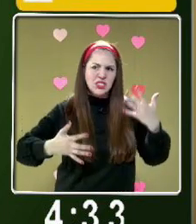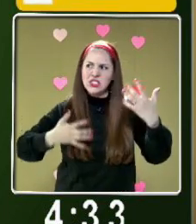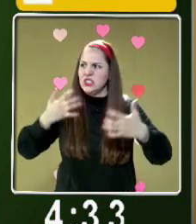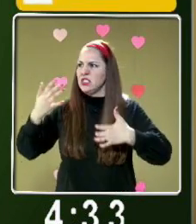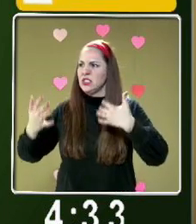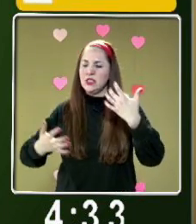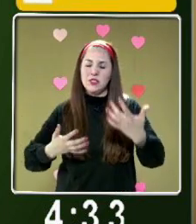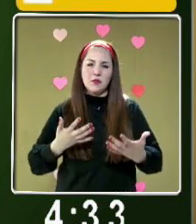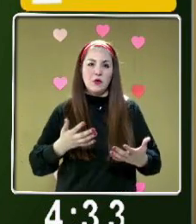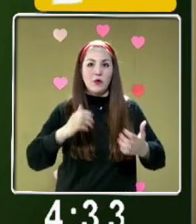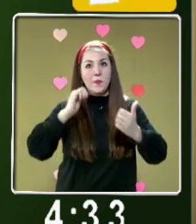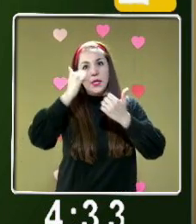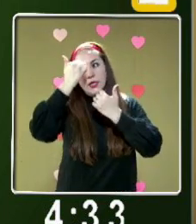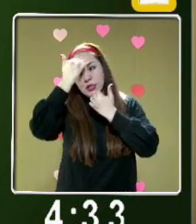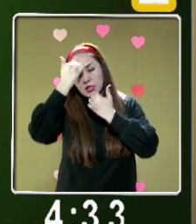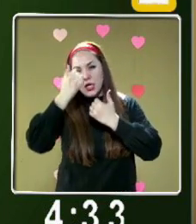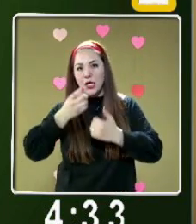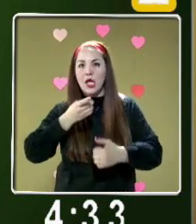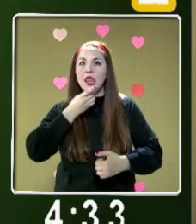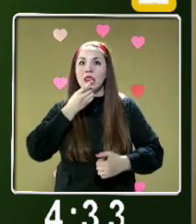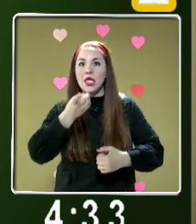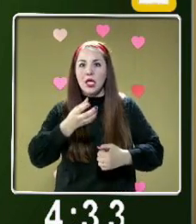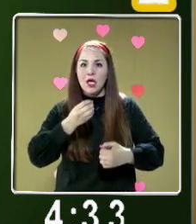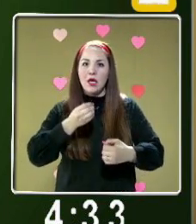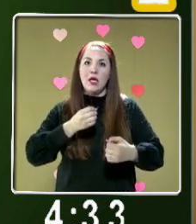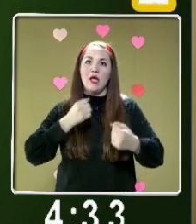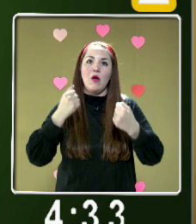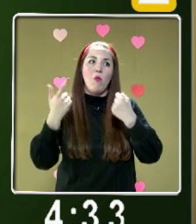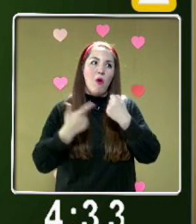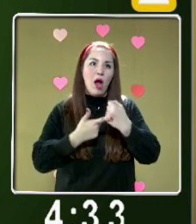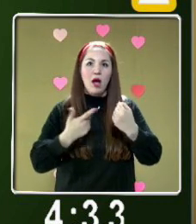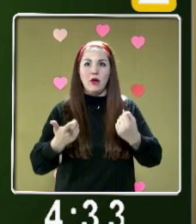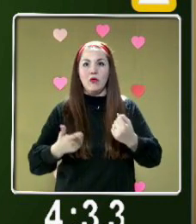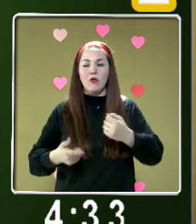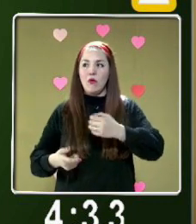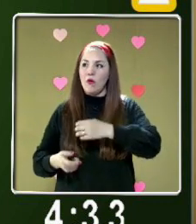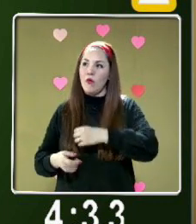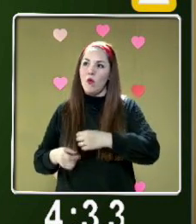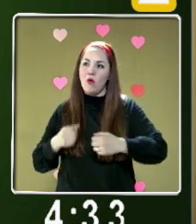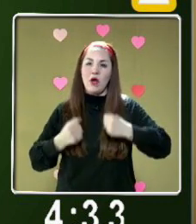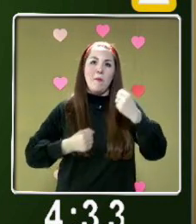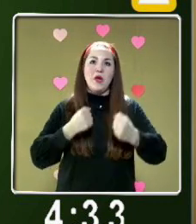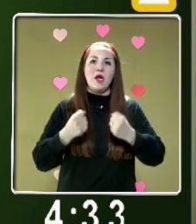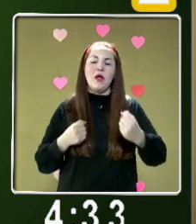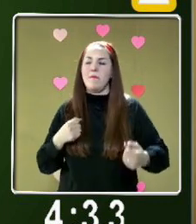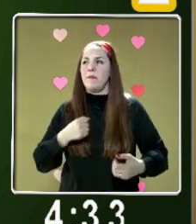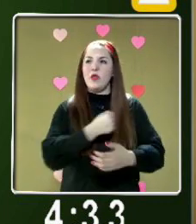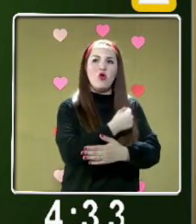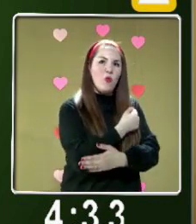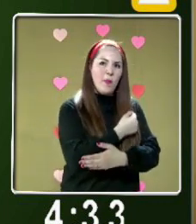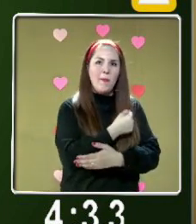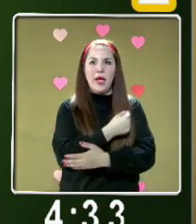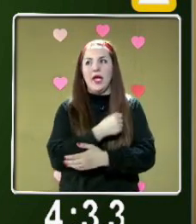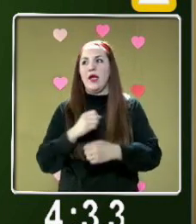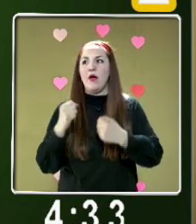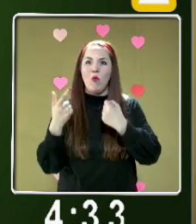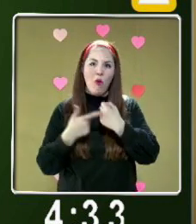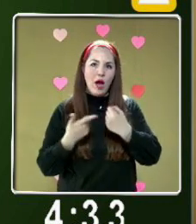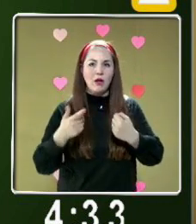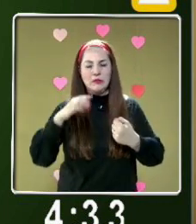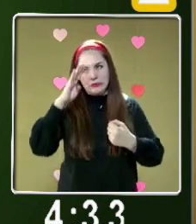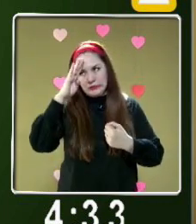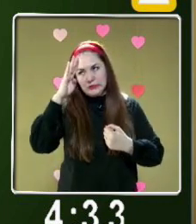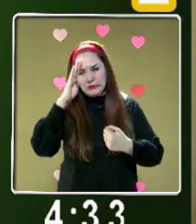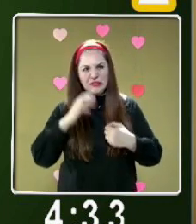arrepintiendo de lo que dije o de lo que hice, o si moví algo sin pensarlo y caminé rápido y me pegué ahí en el pie, pues luego andas